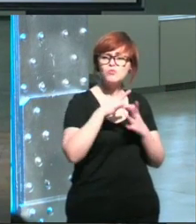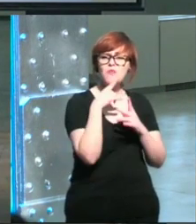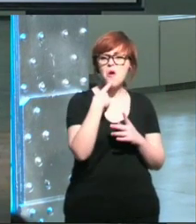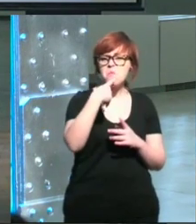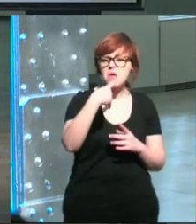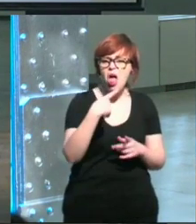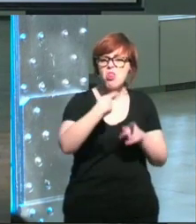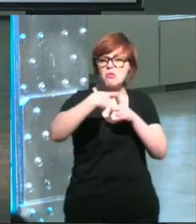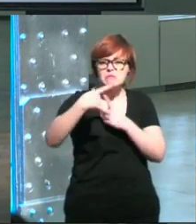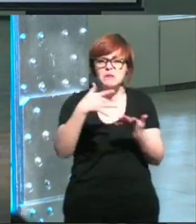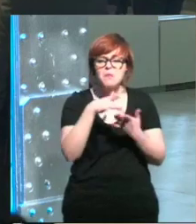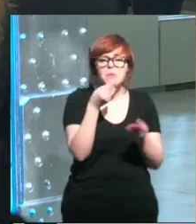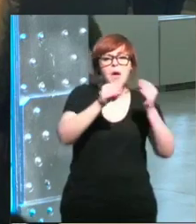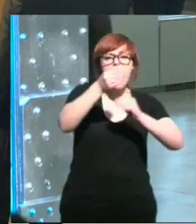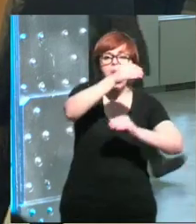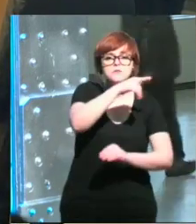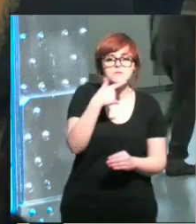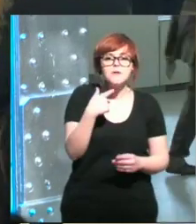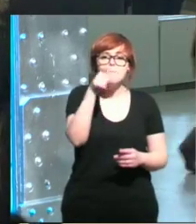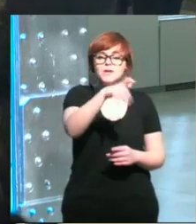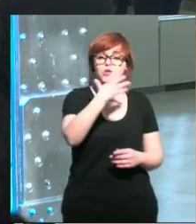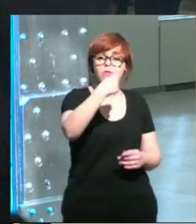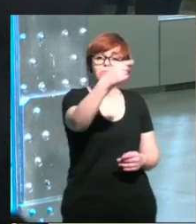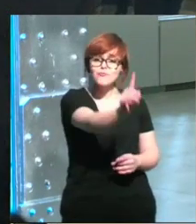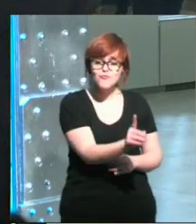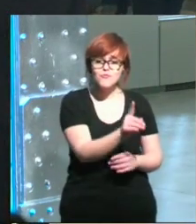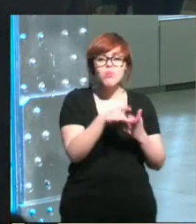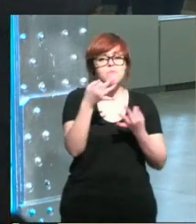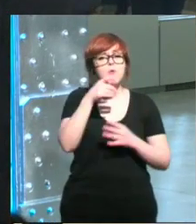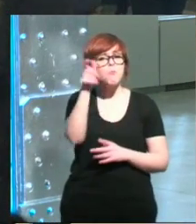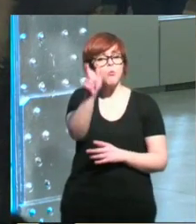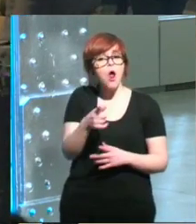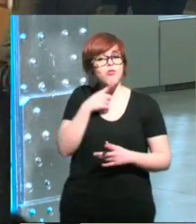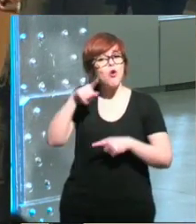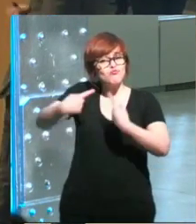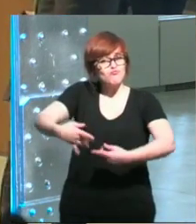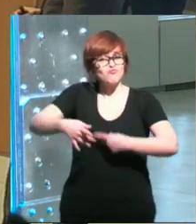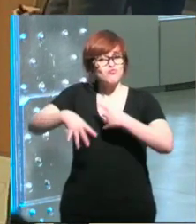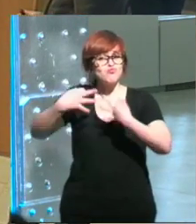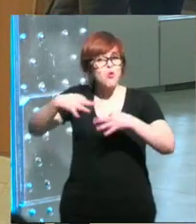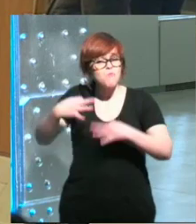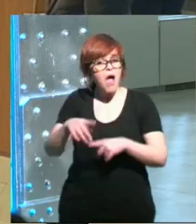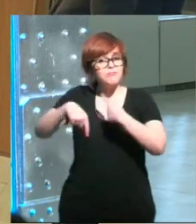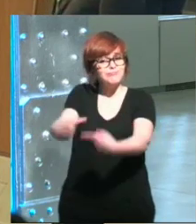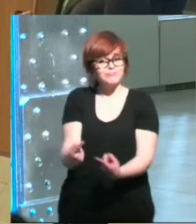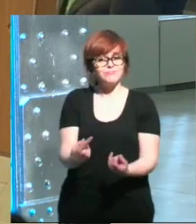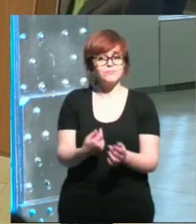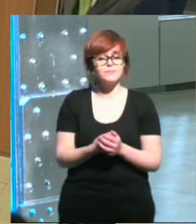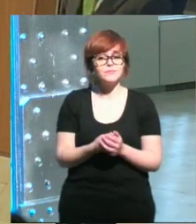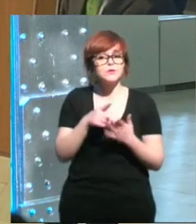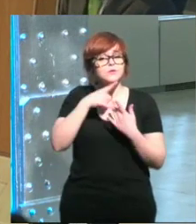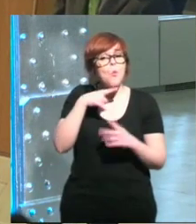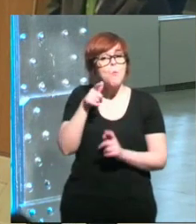Entendible, a eso me refiero. Un vocabulario llano que llegue a la gente de una manera normal. Único y